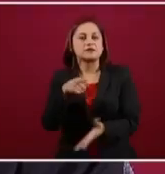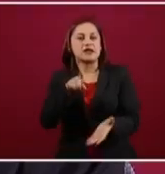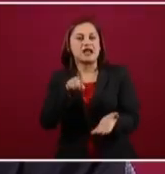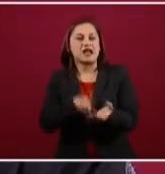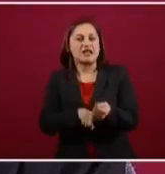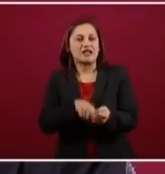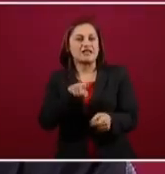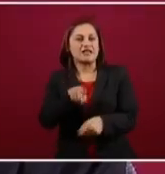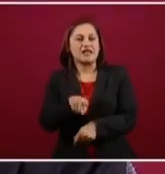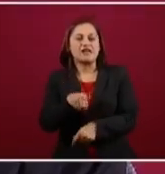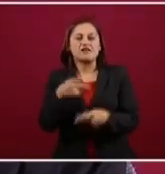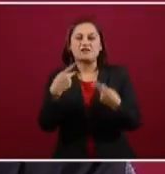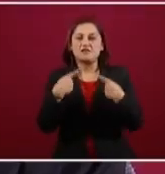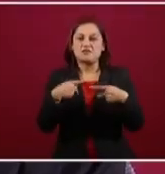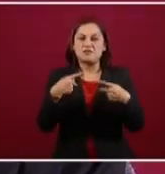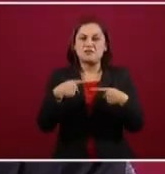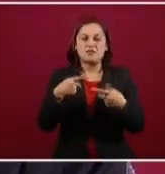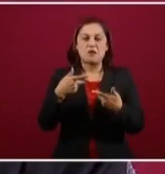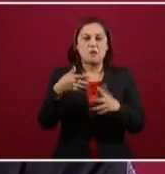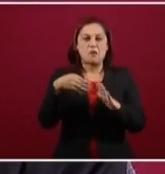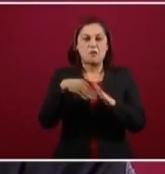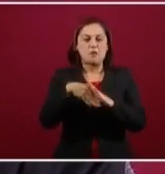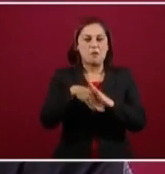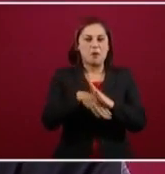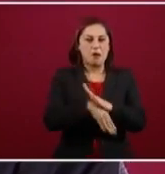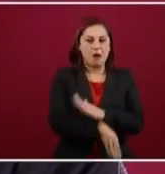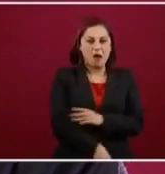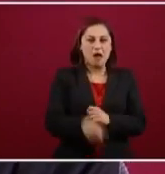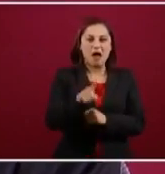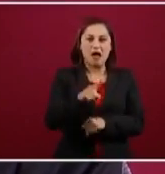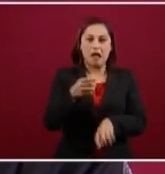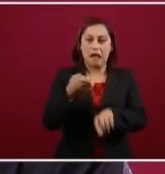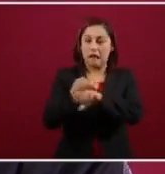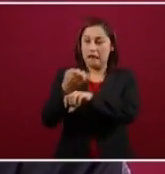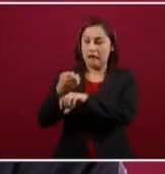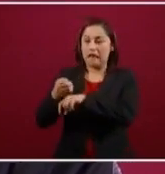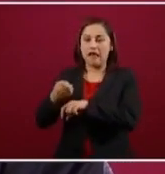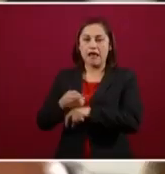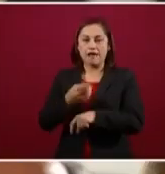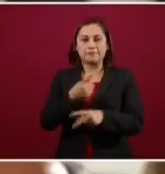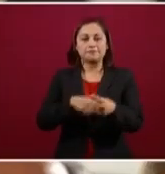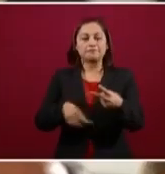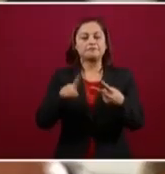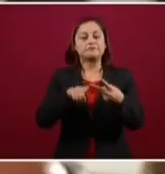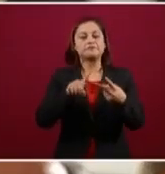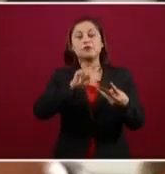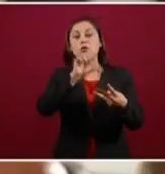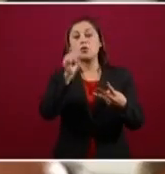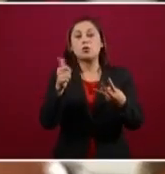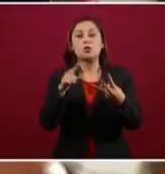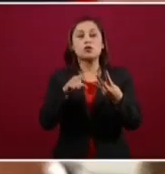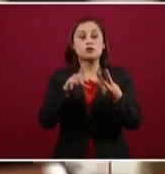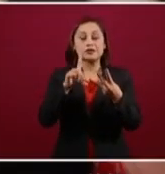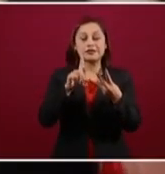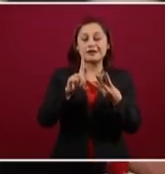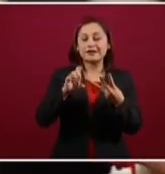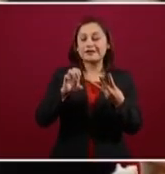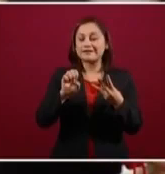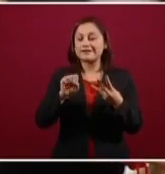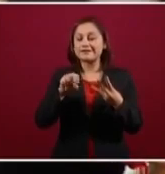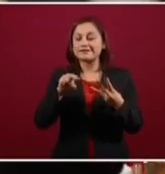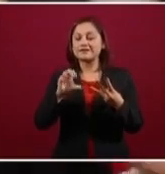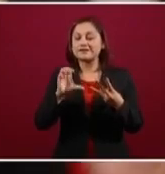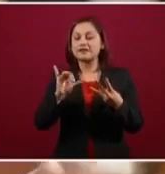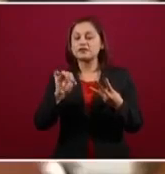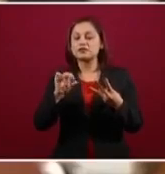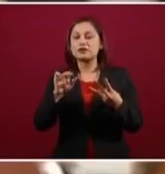cadáver en el que se encontraba la paraestatal. Ha sucedido también una desnacionalización de la